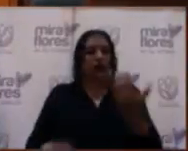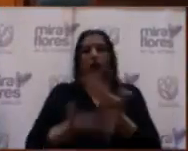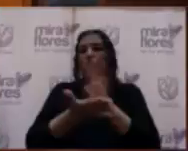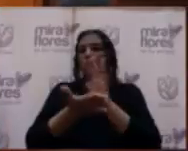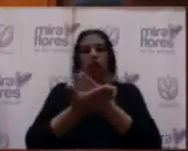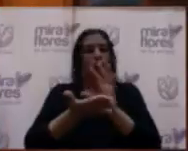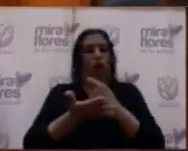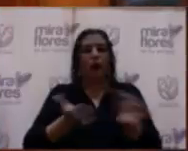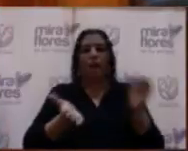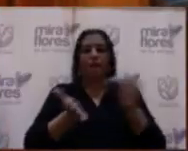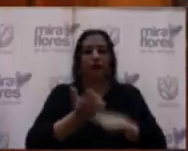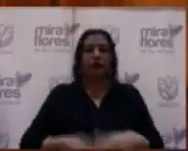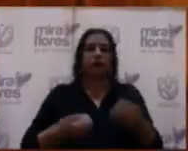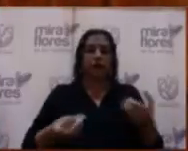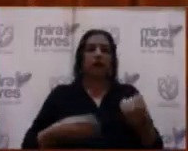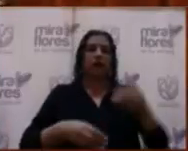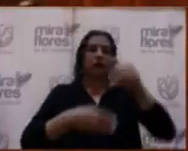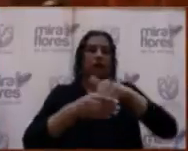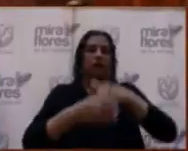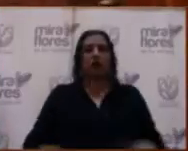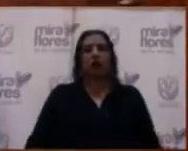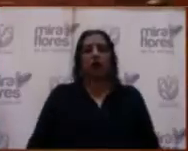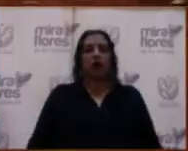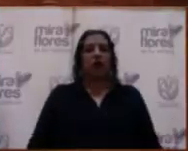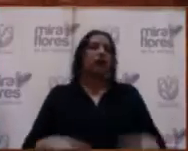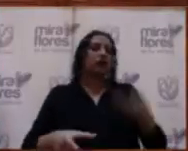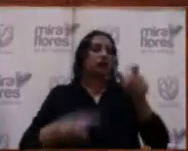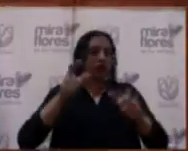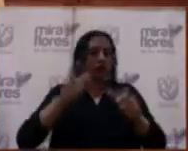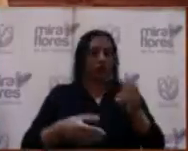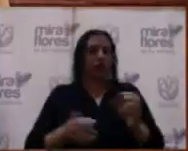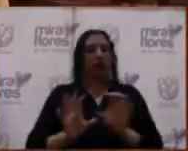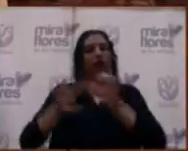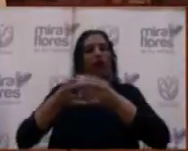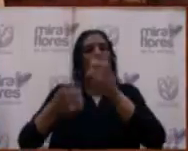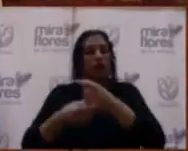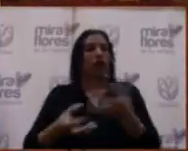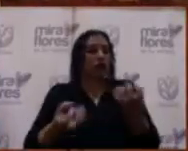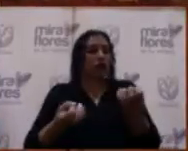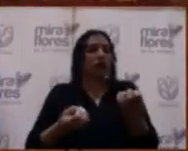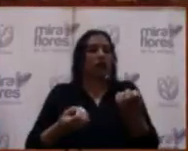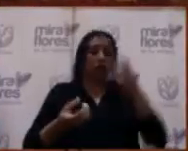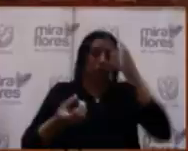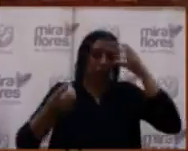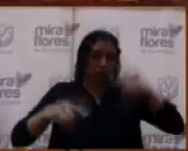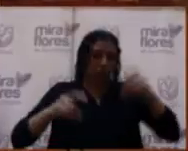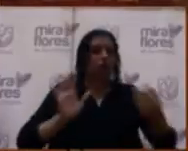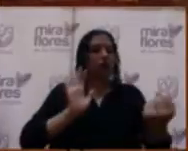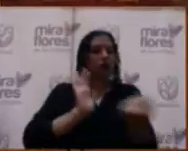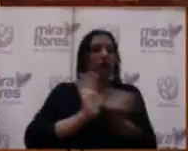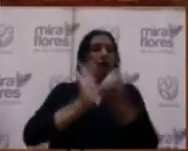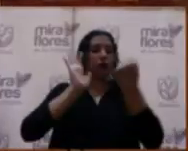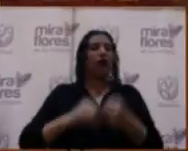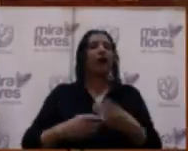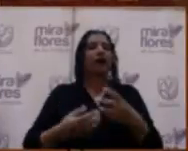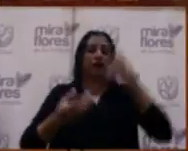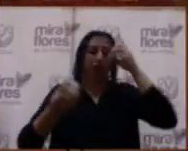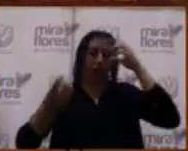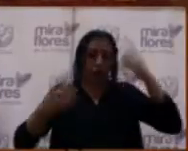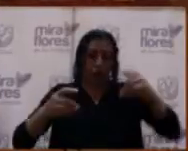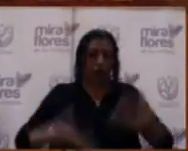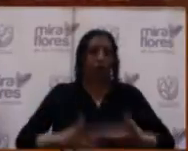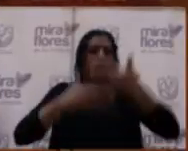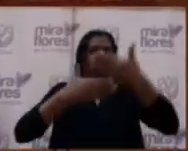hay más intervenciones, procederemos a votar. Aquellos miembros del Consejo que estén a favor de aprobar el acuerdo